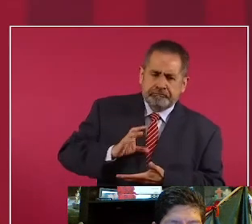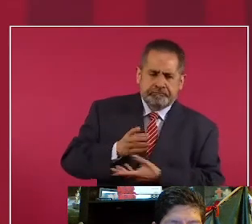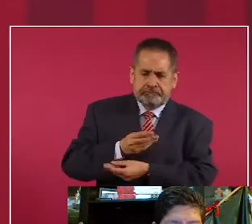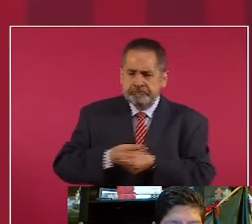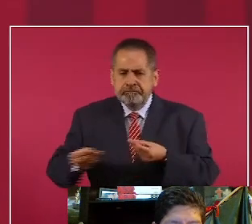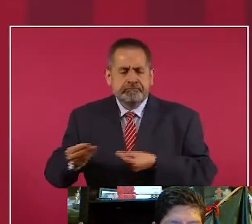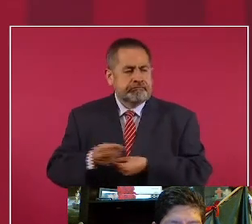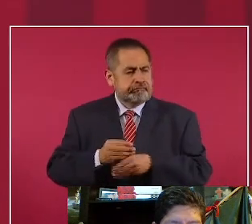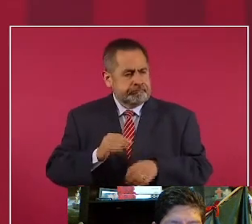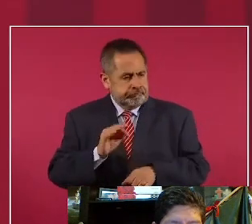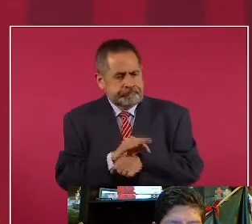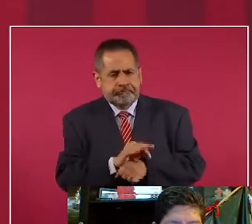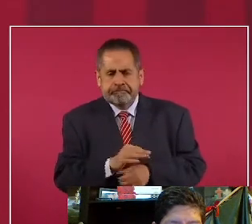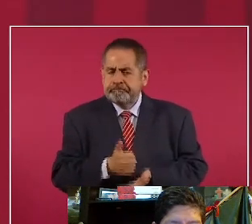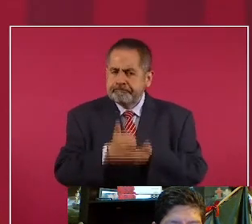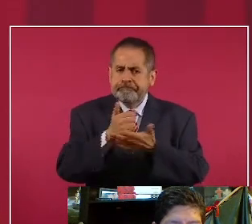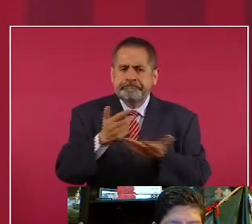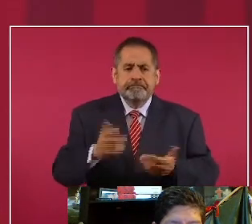su trabajo,